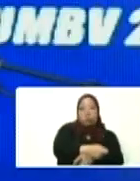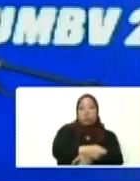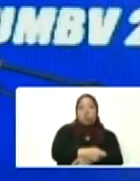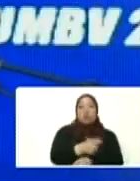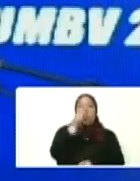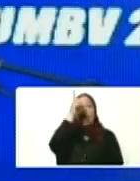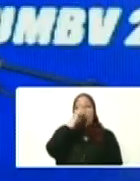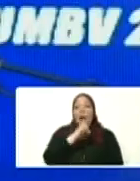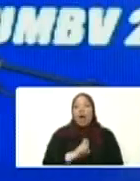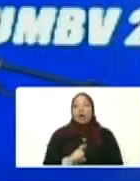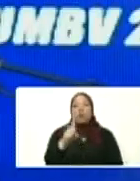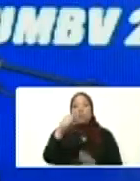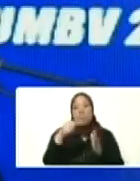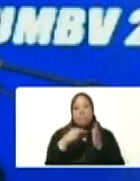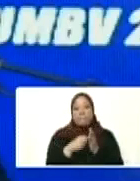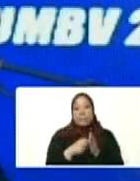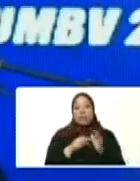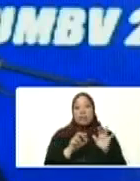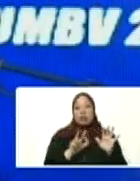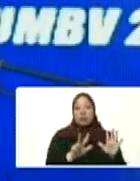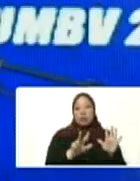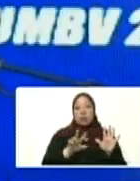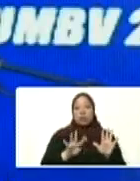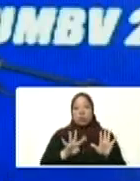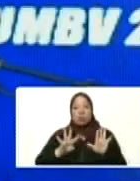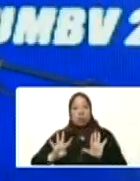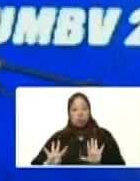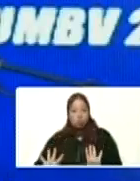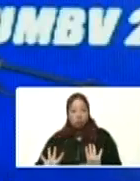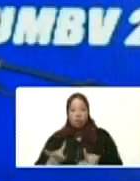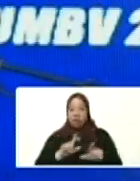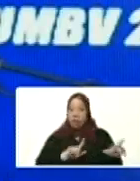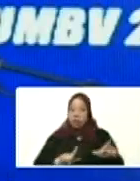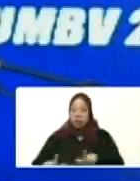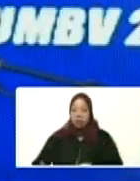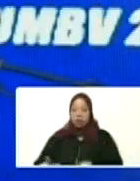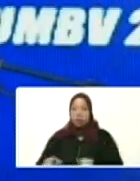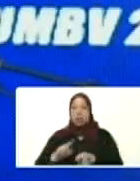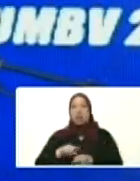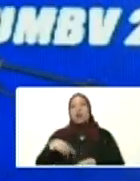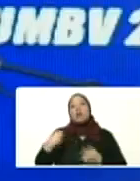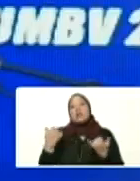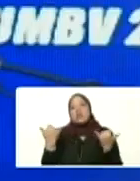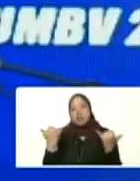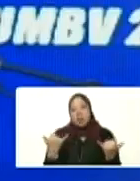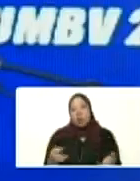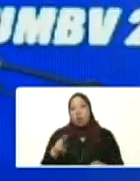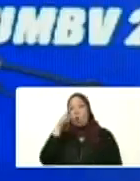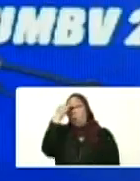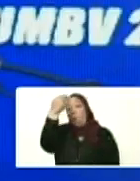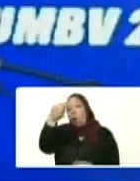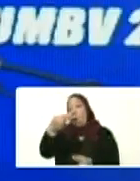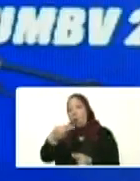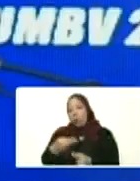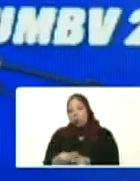el año de 1989 que pasan a la honrosa situación de reserva